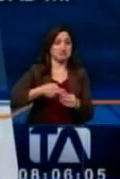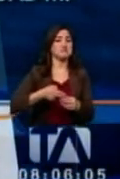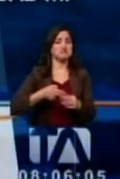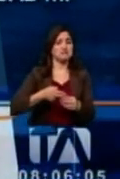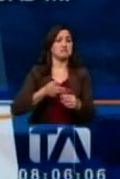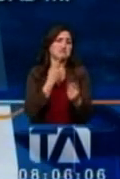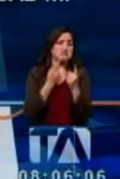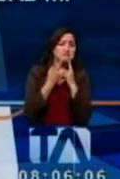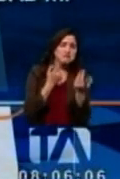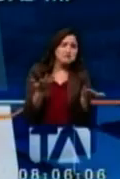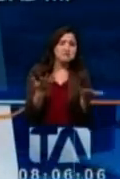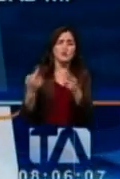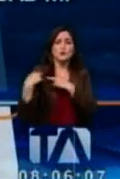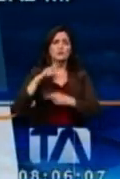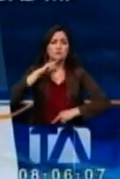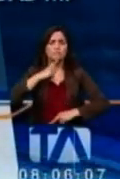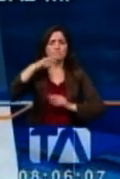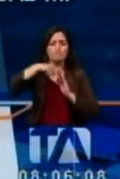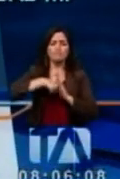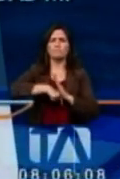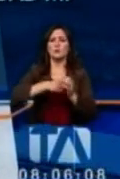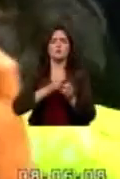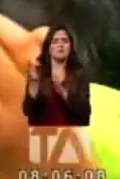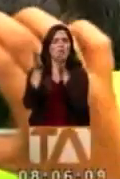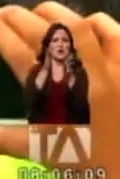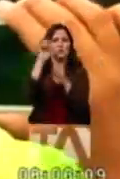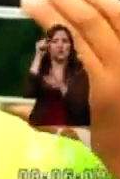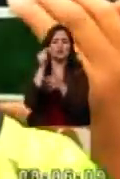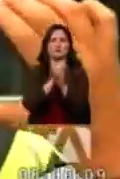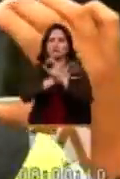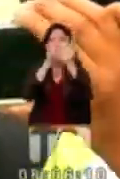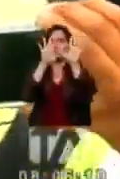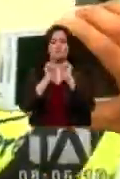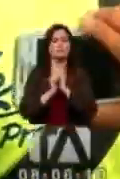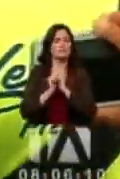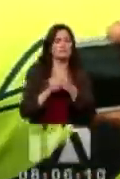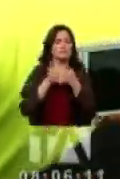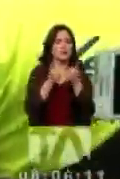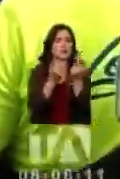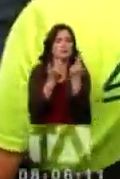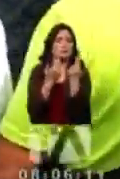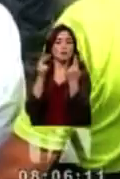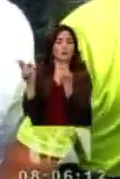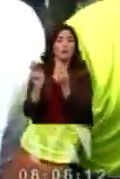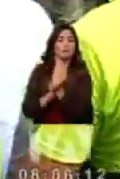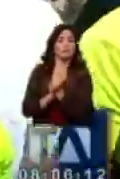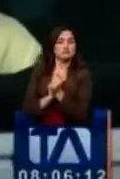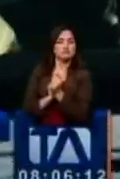para exponer de forma seria, responsable y a profundidad mi plan de gobierno. Pese a esto, desde la campaña del candidato no hay respuesta respecto